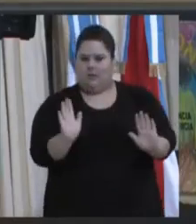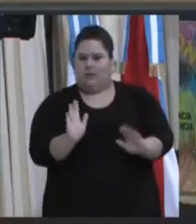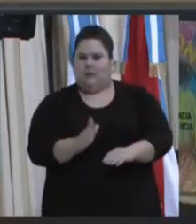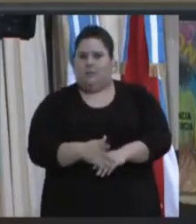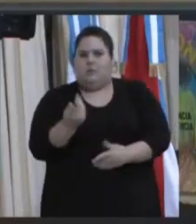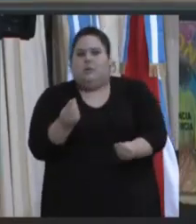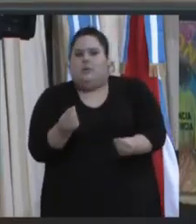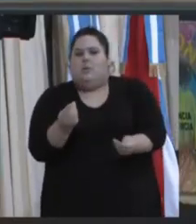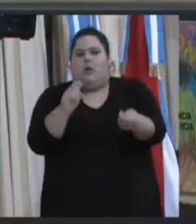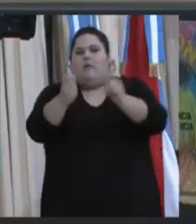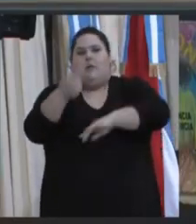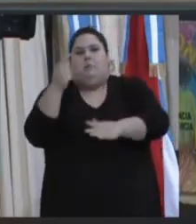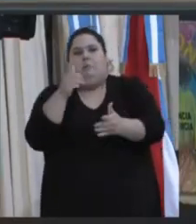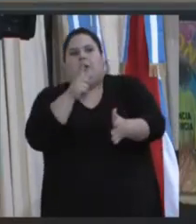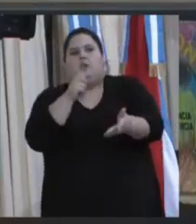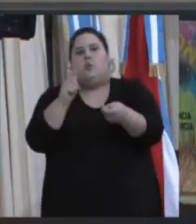el caos social,